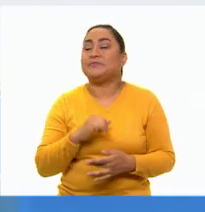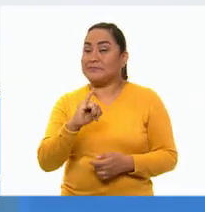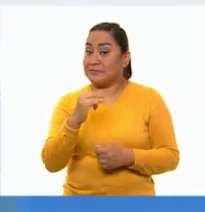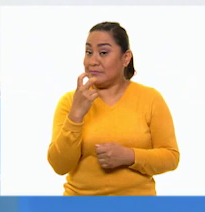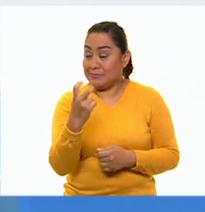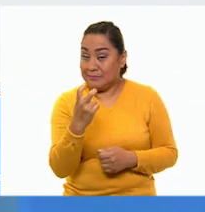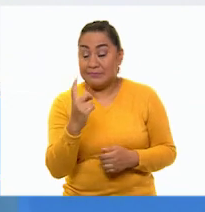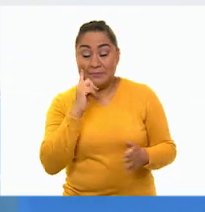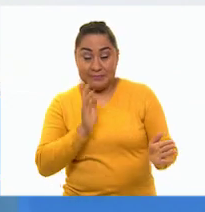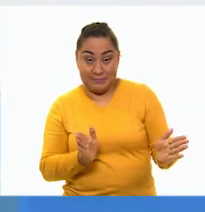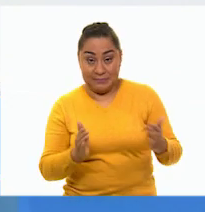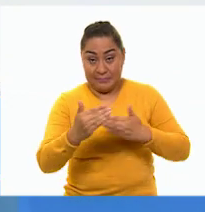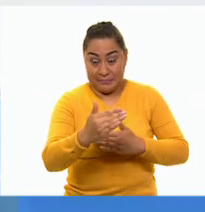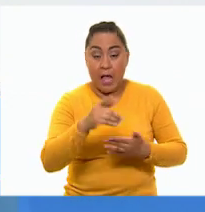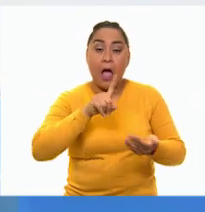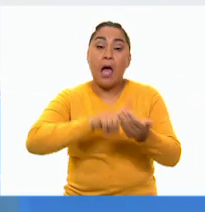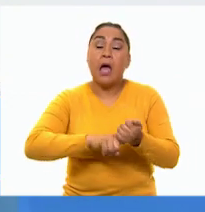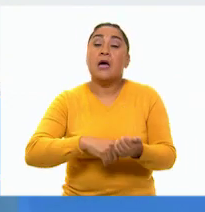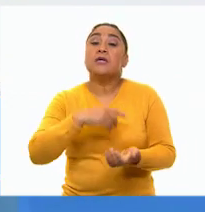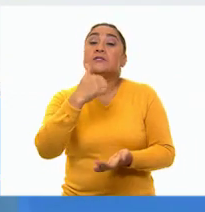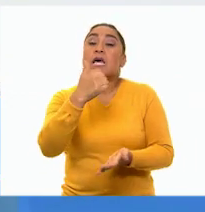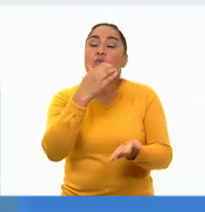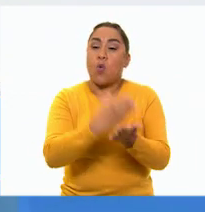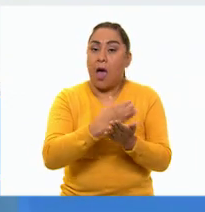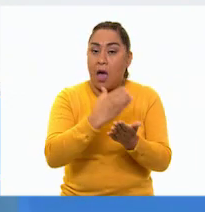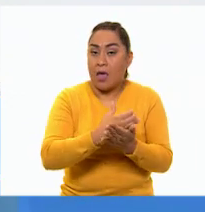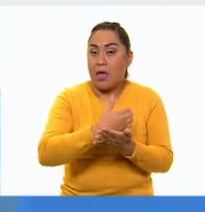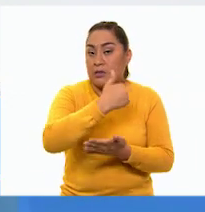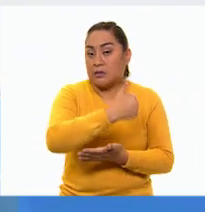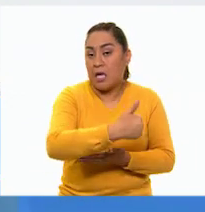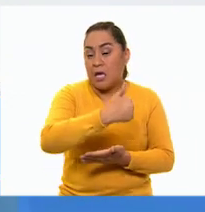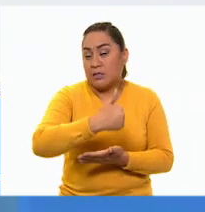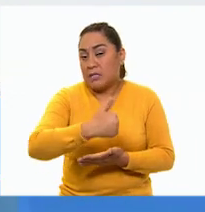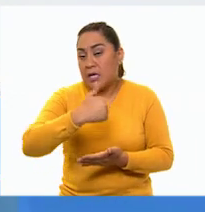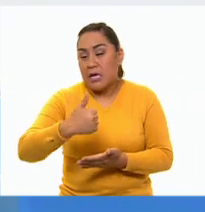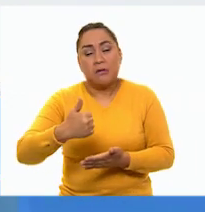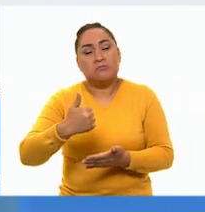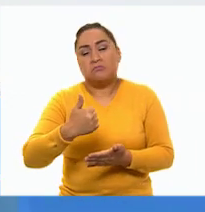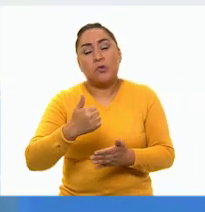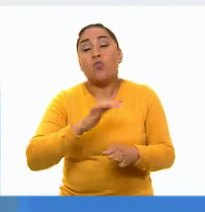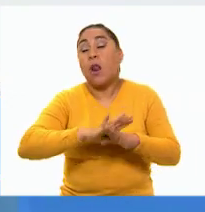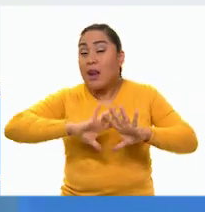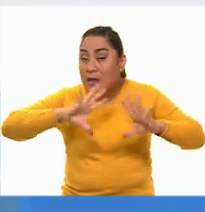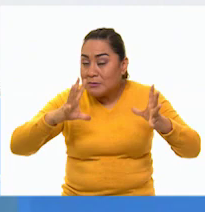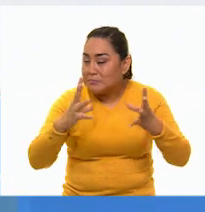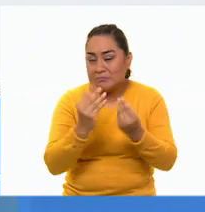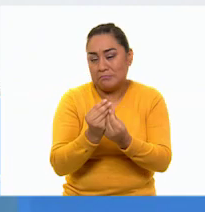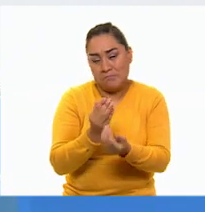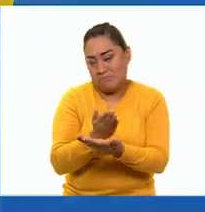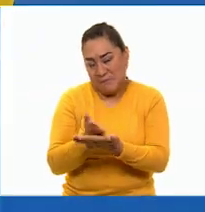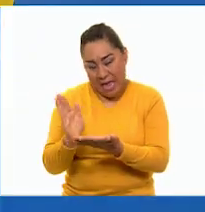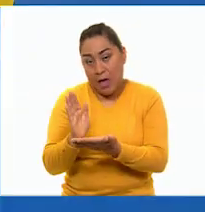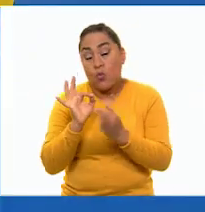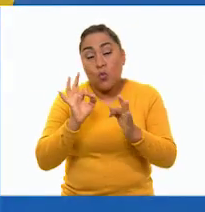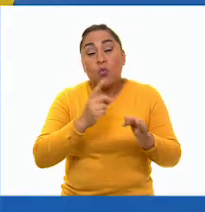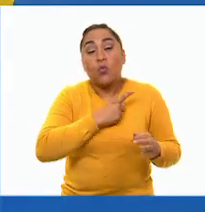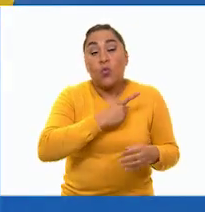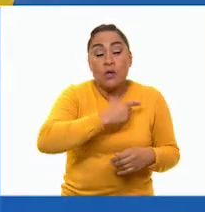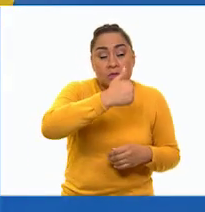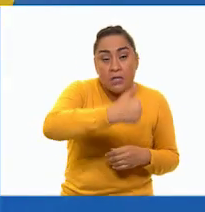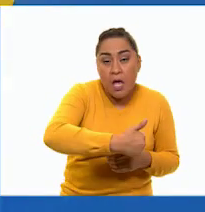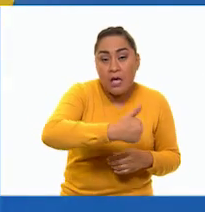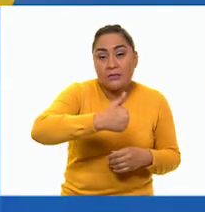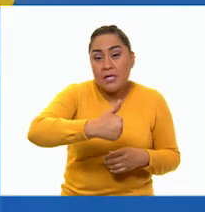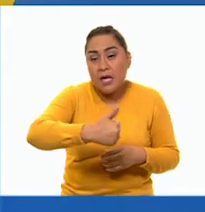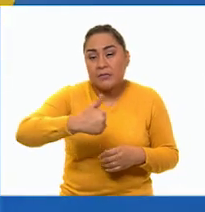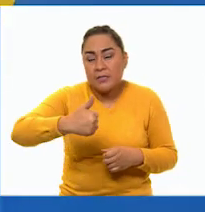formado por 6 libretas, independientemente de la cantidad total exacta de libretas. Entonces, yo